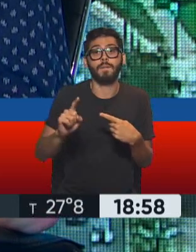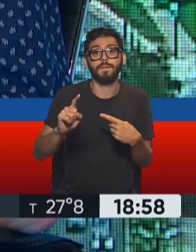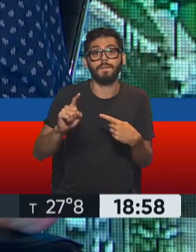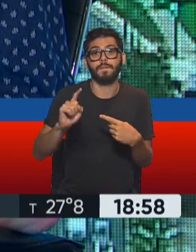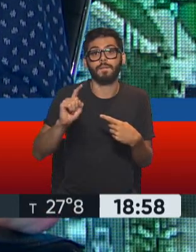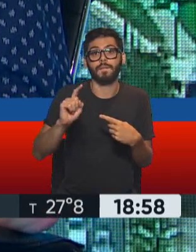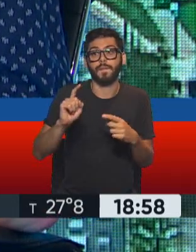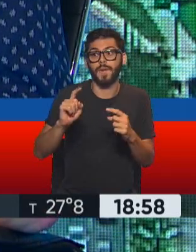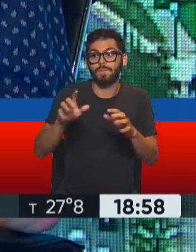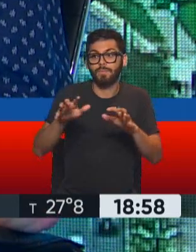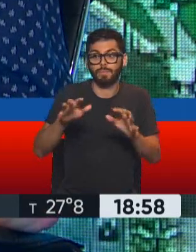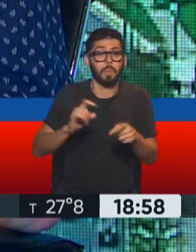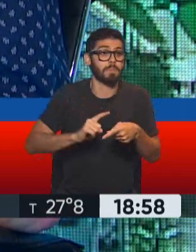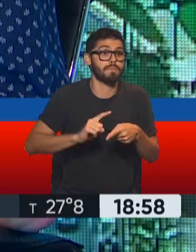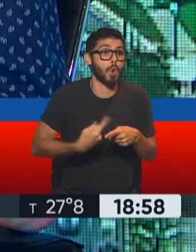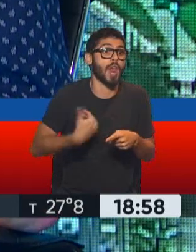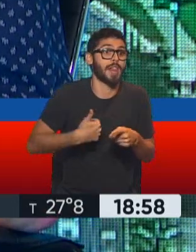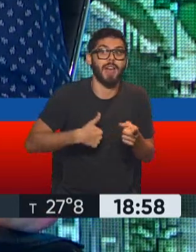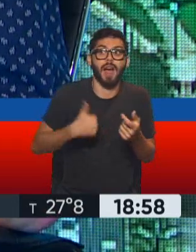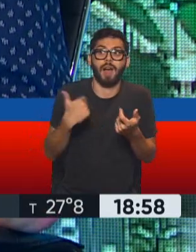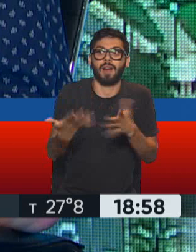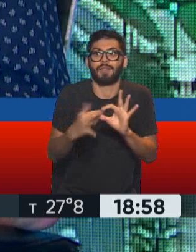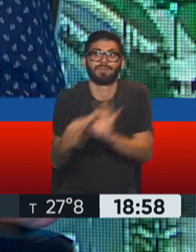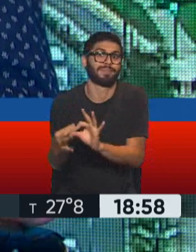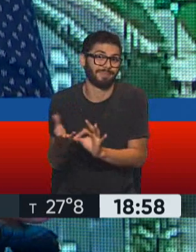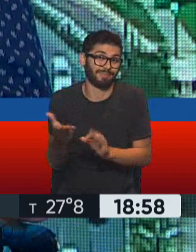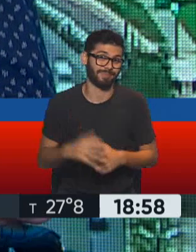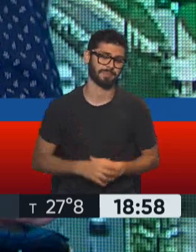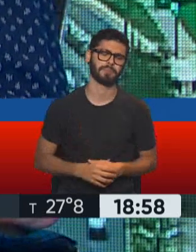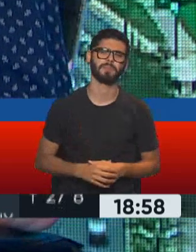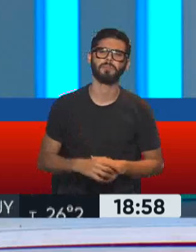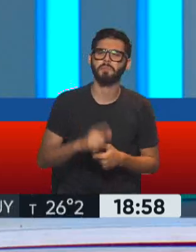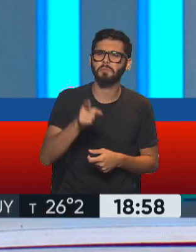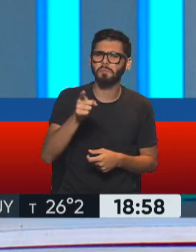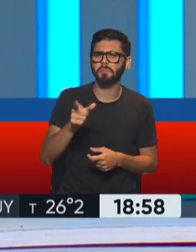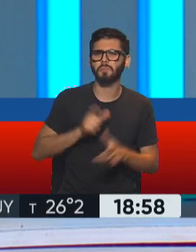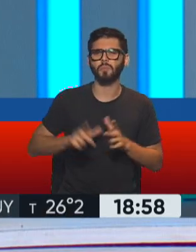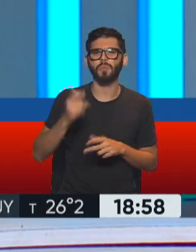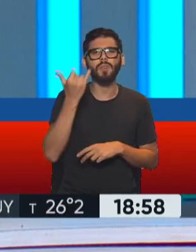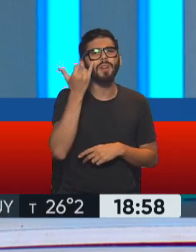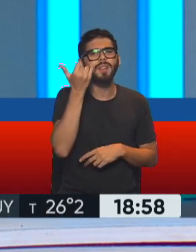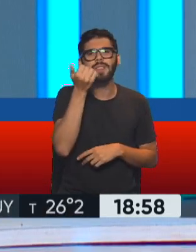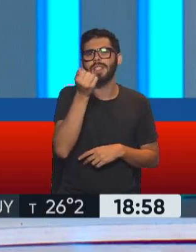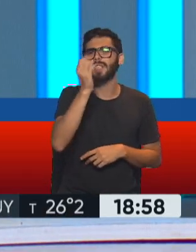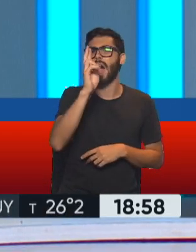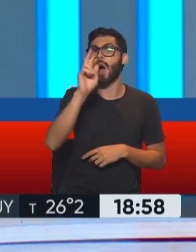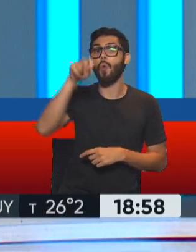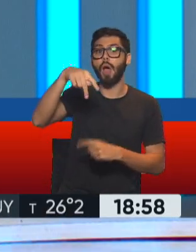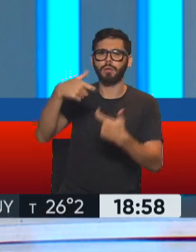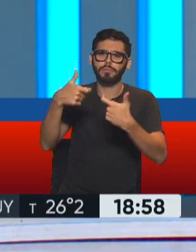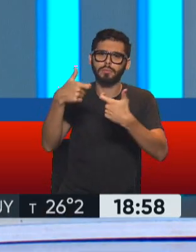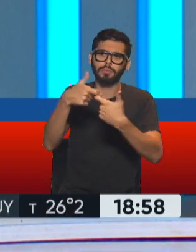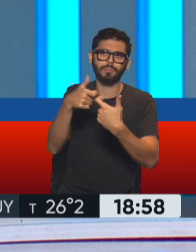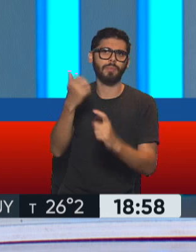hecho central de la política argentina. Ricardo, cuando hablas de que Jabrán era un protegido del